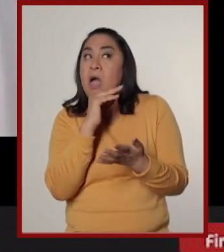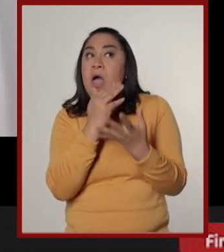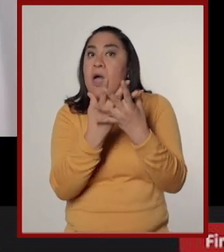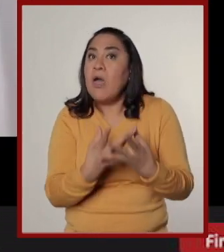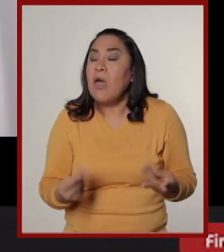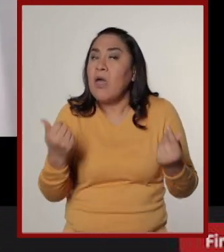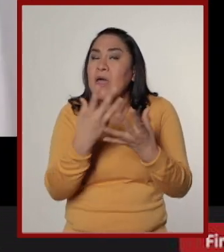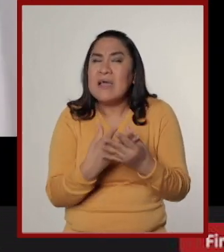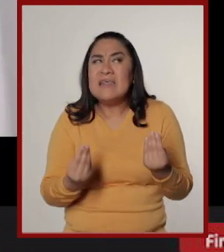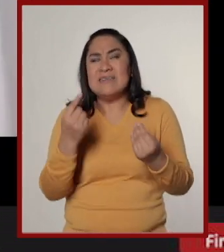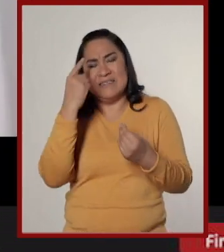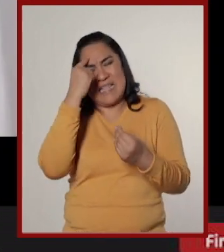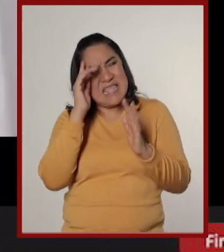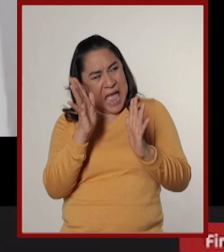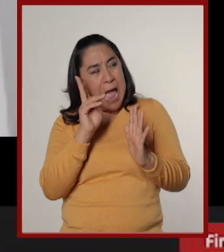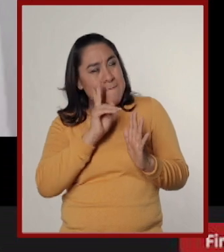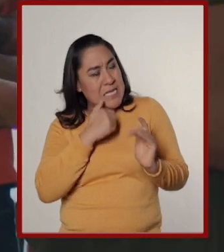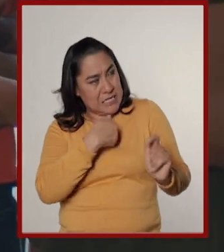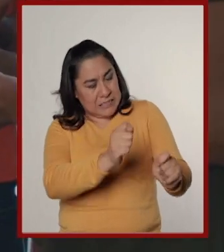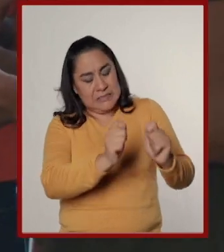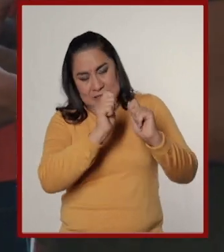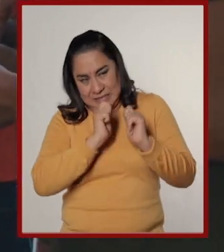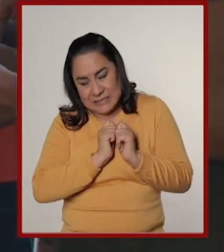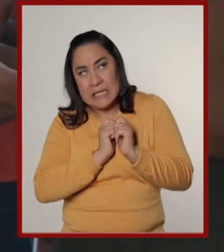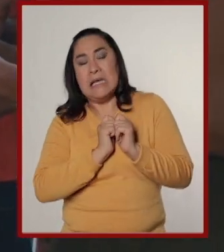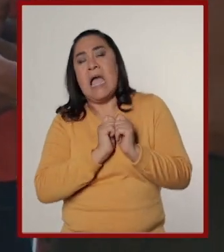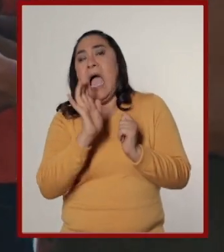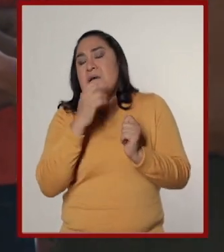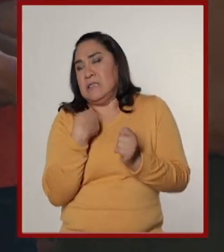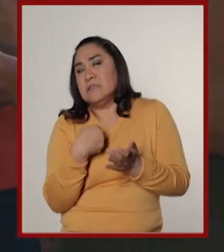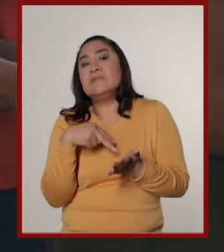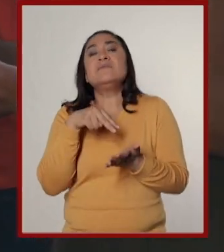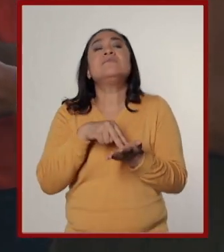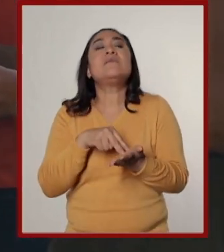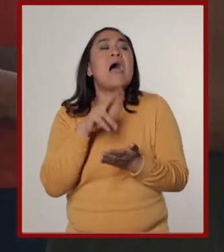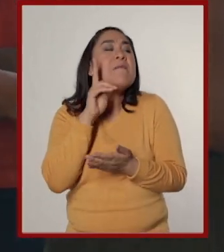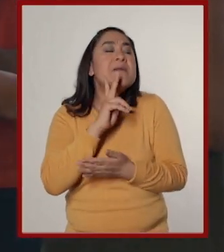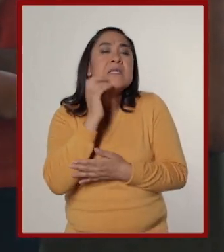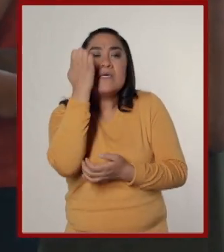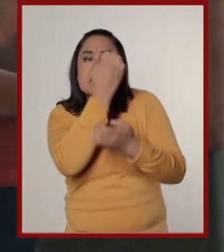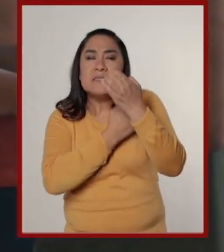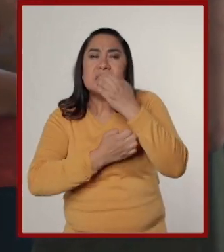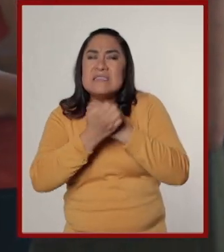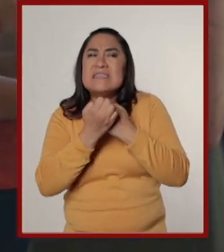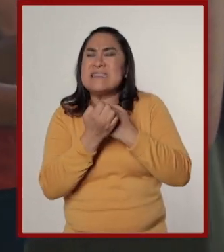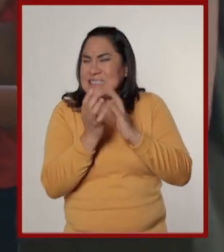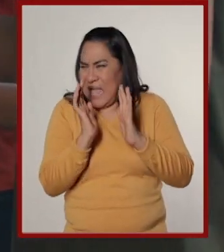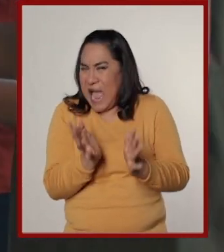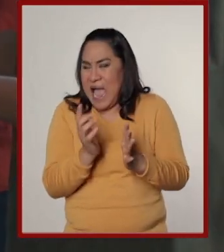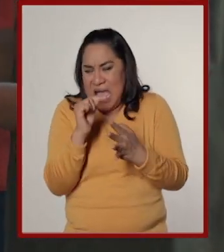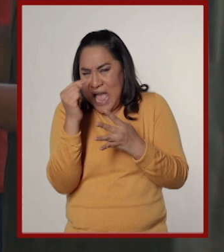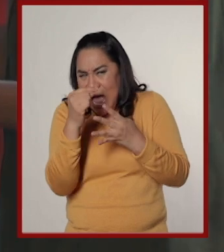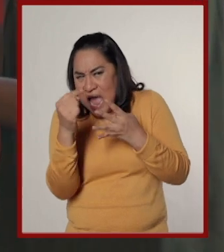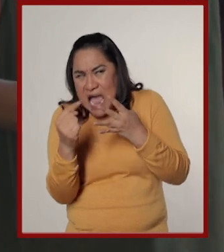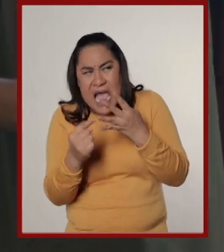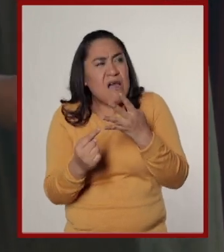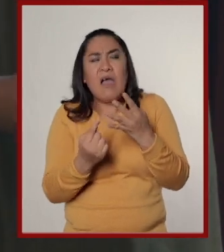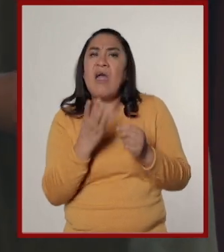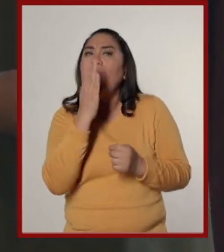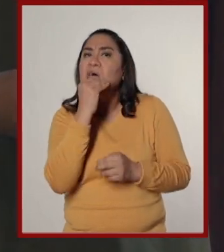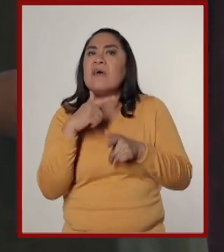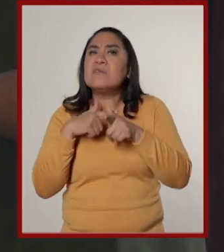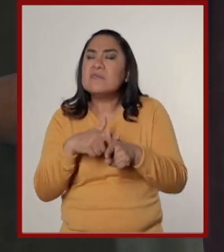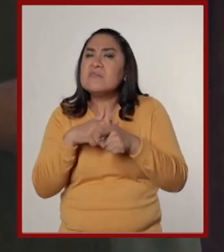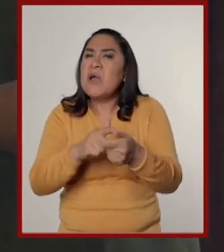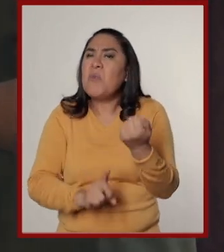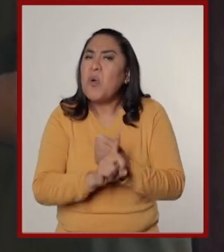probaste el ponerte en los zapatos del otro, probaste subirte al balcón, probaste separar la persona del problema y eso no